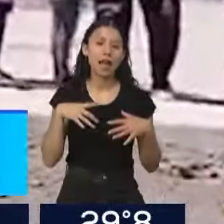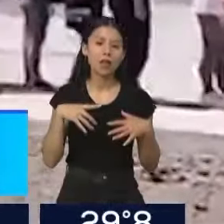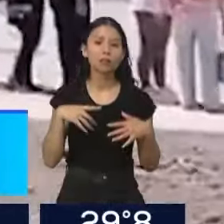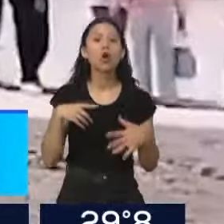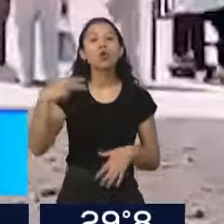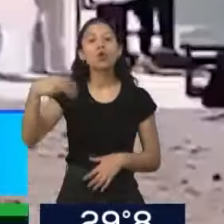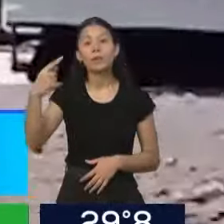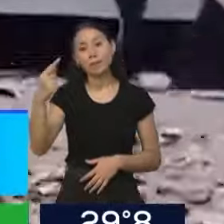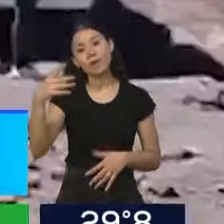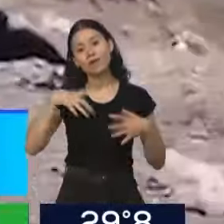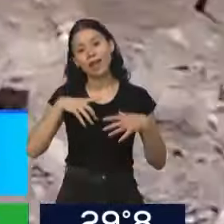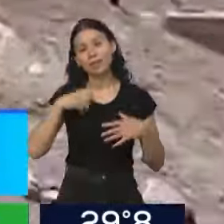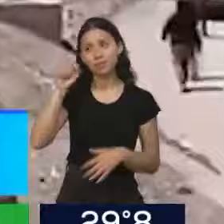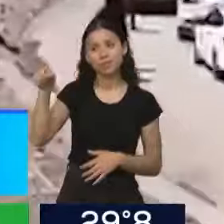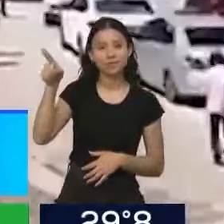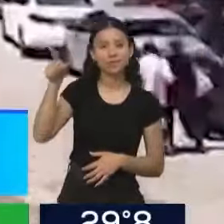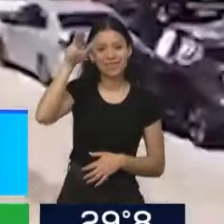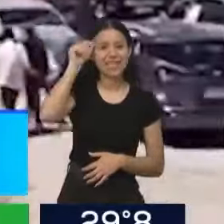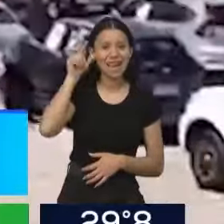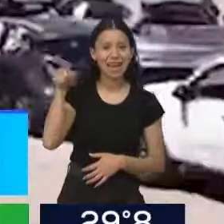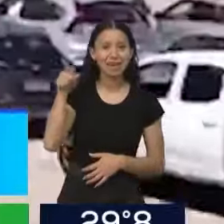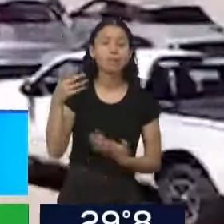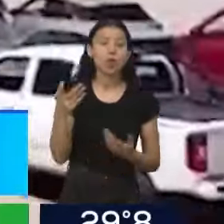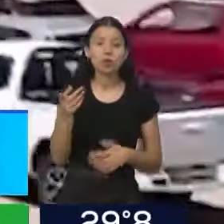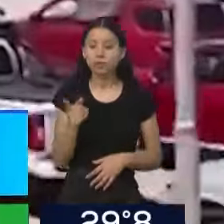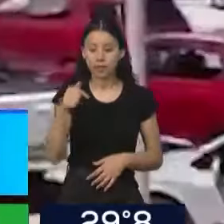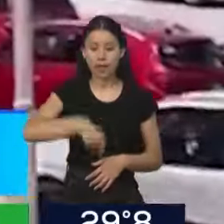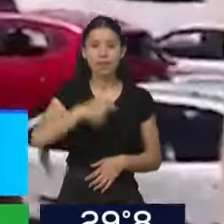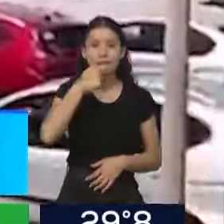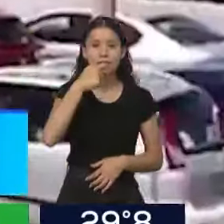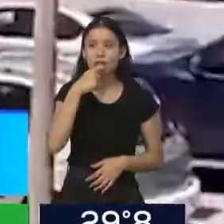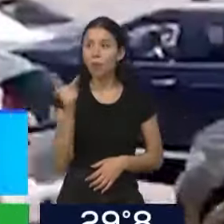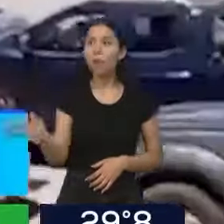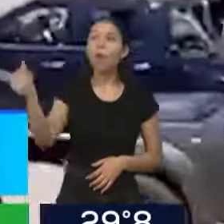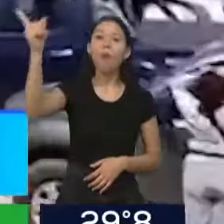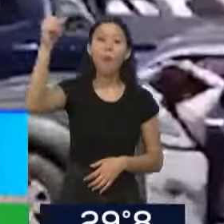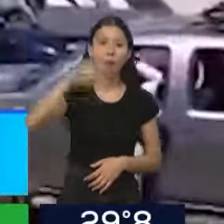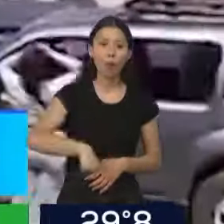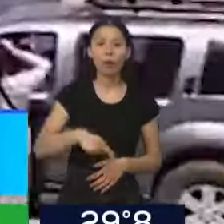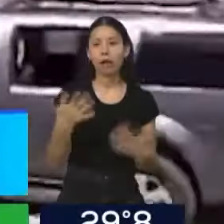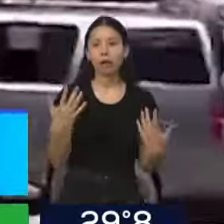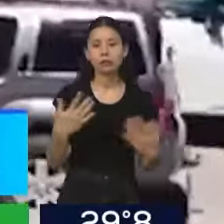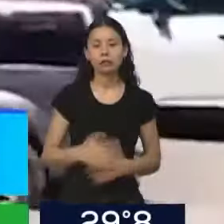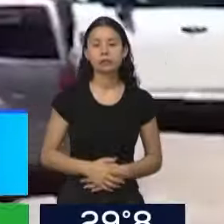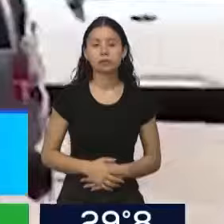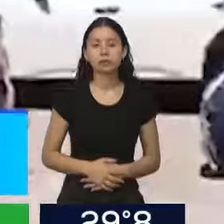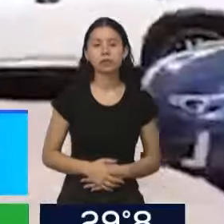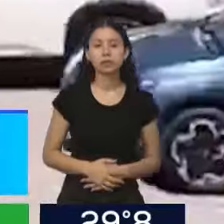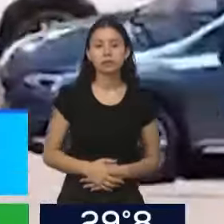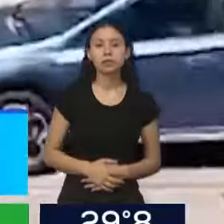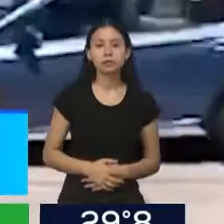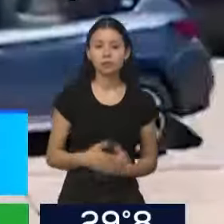y empezó el cruce masivo hacia nuestra provincia. De hecho, los últimos números que tenían, que ya